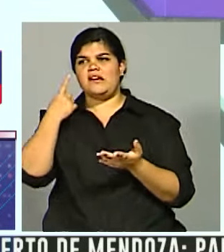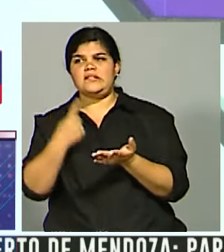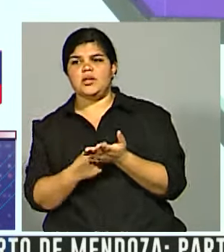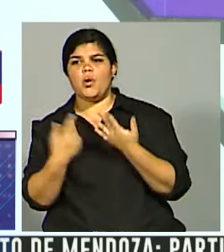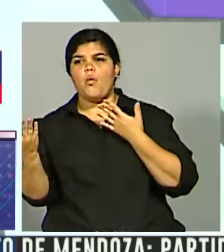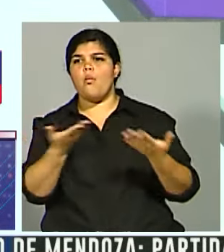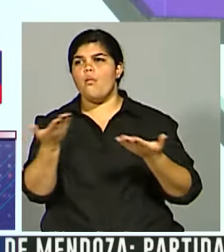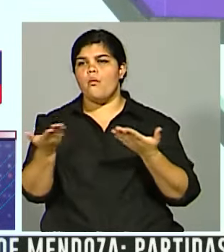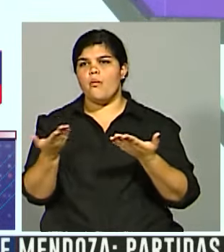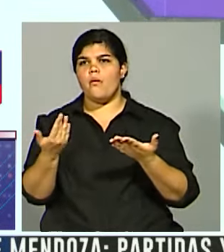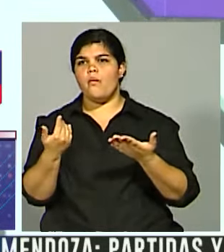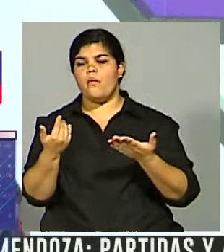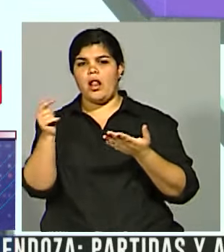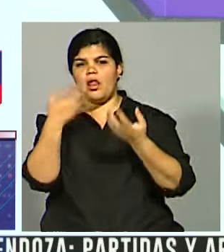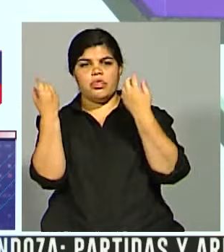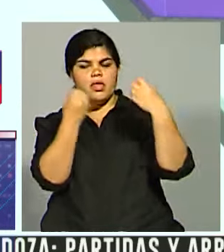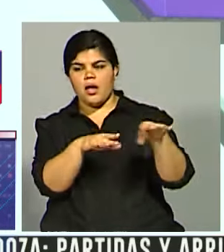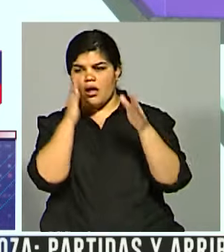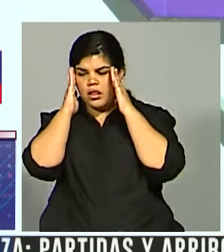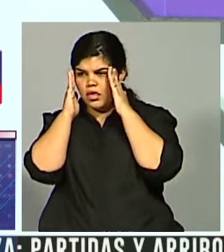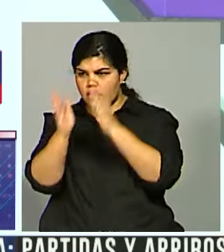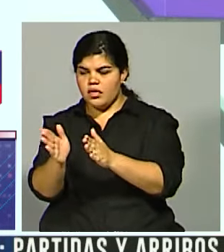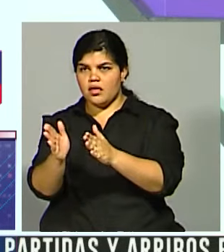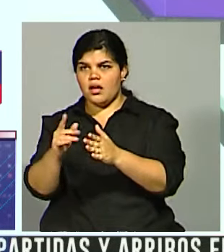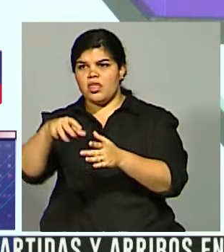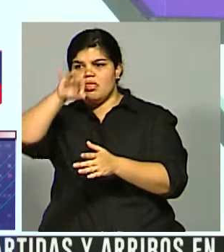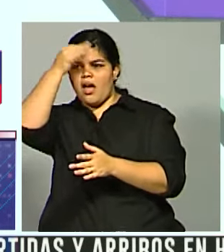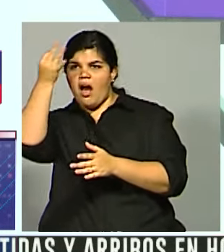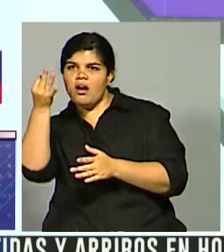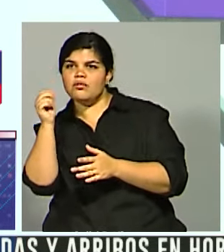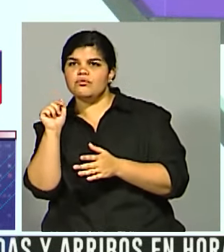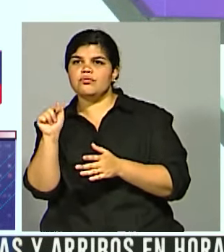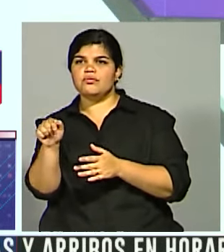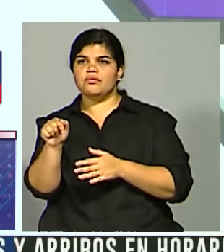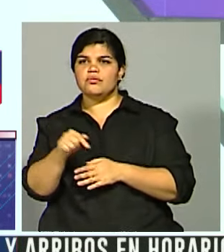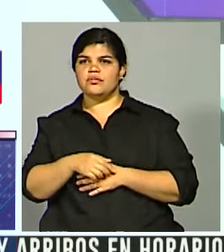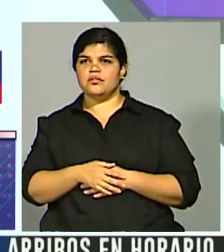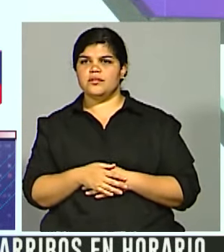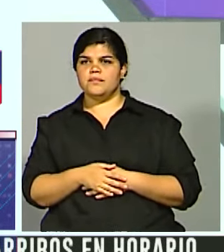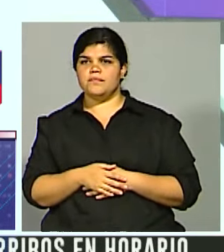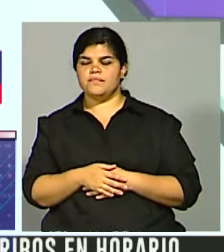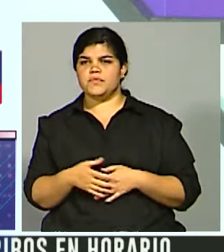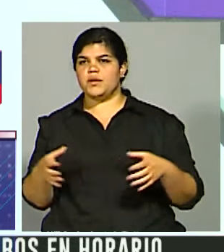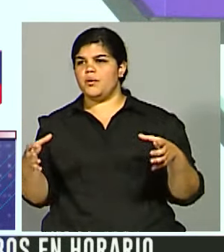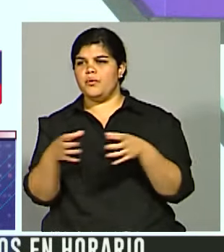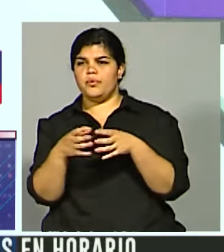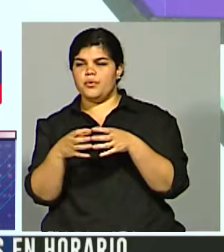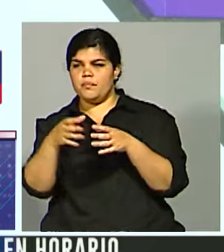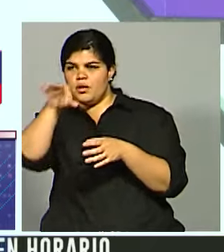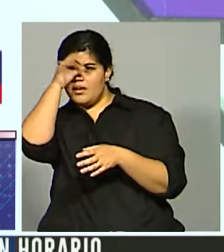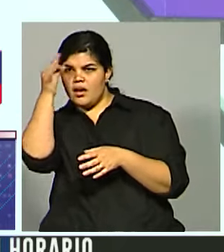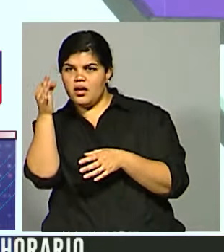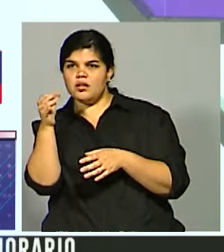dejar ese otro mundo y ir de cabeza al mundo del teatro, al mundo de los grupos de teatro, de la actuación,